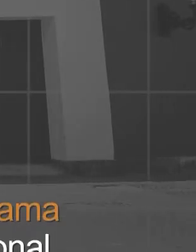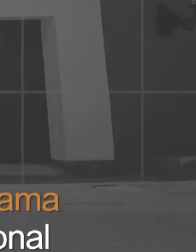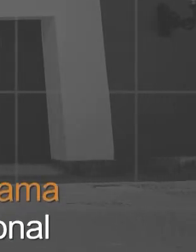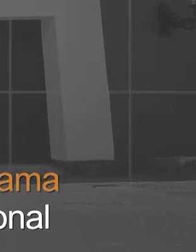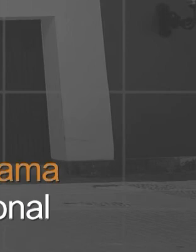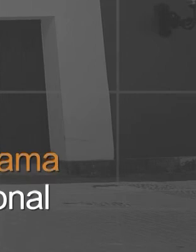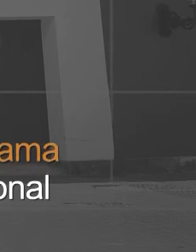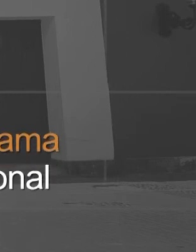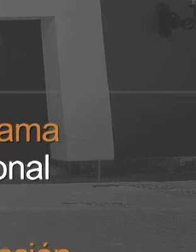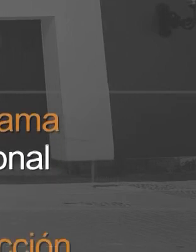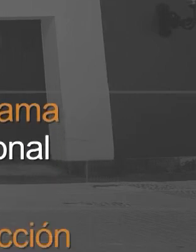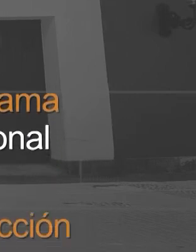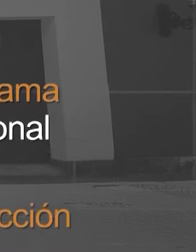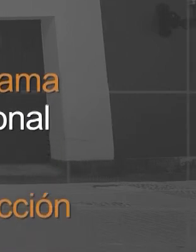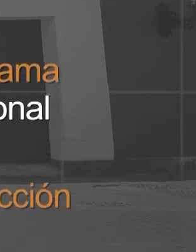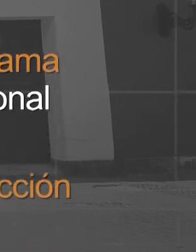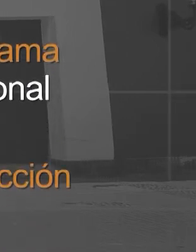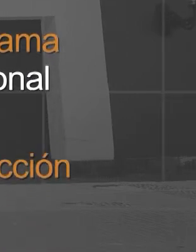¡Gracias!